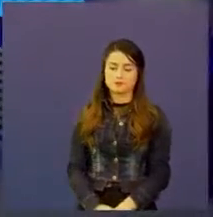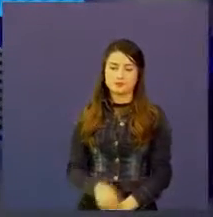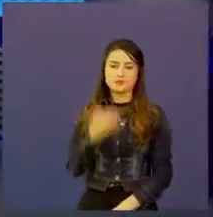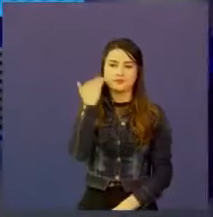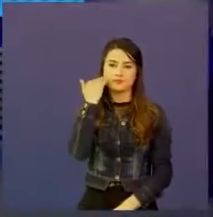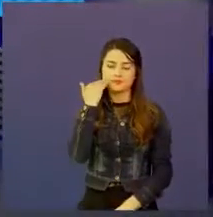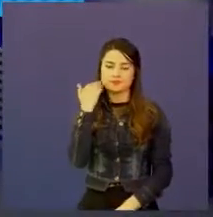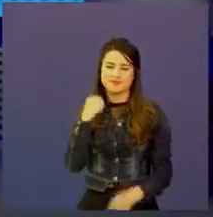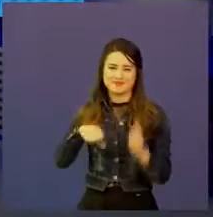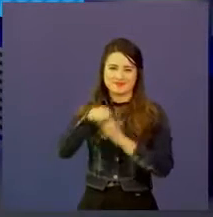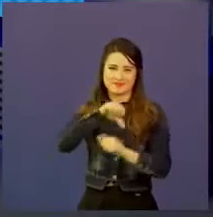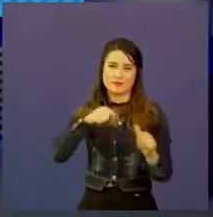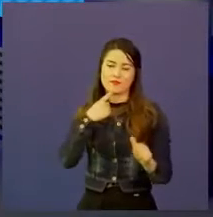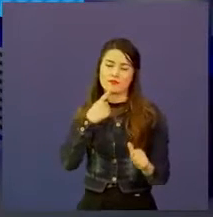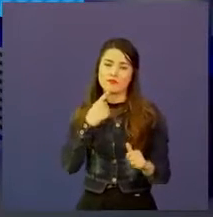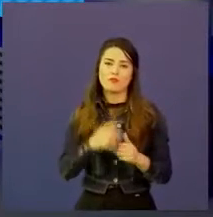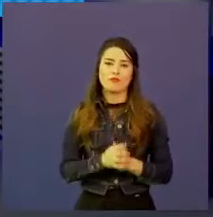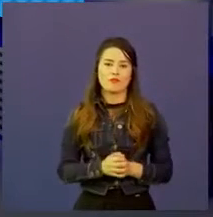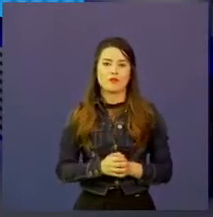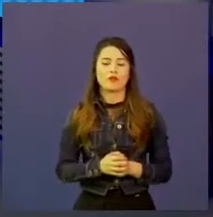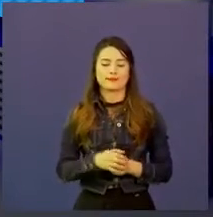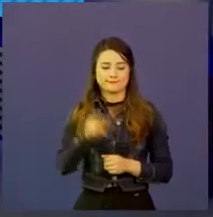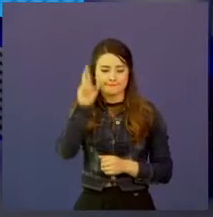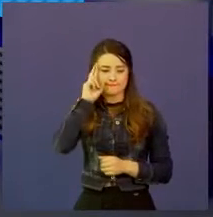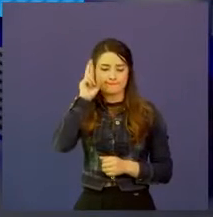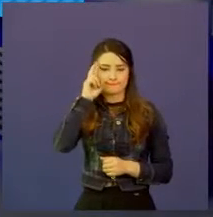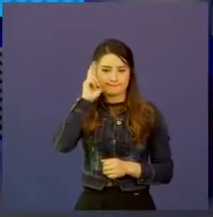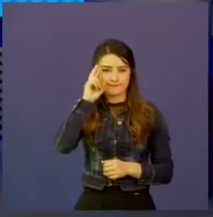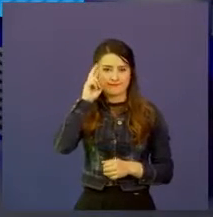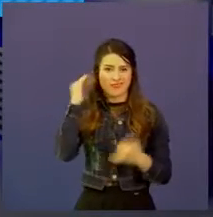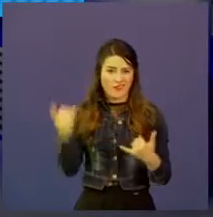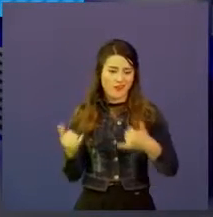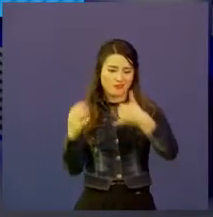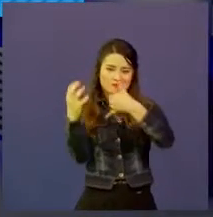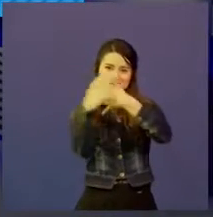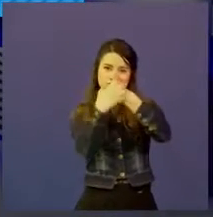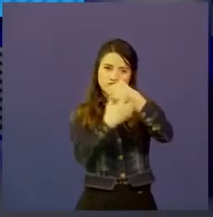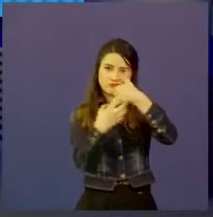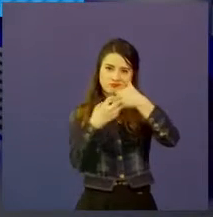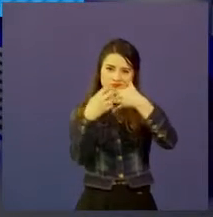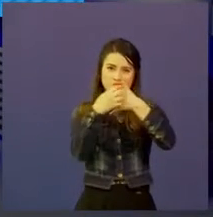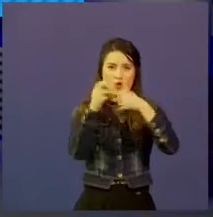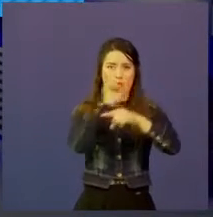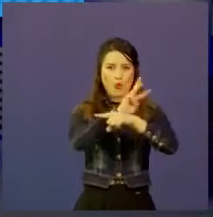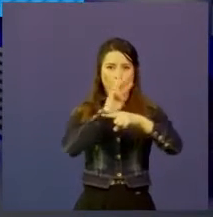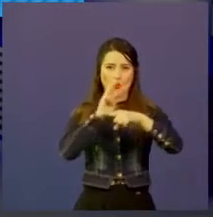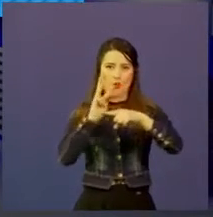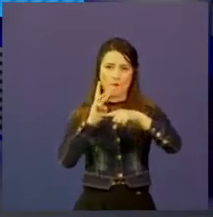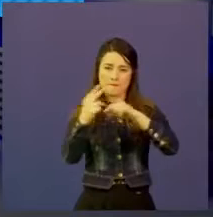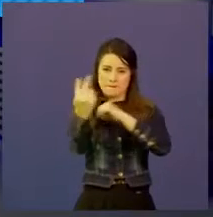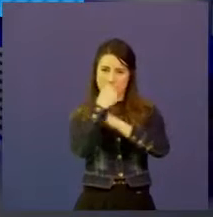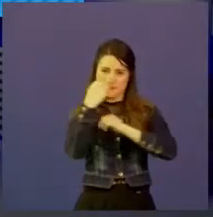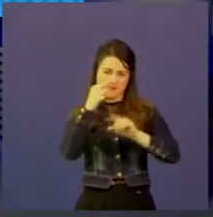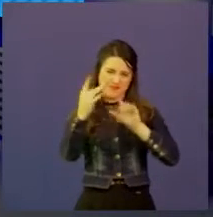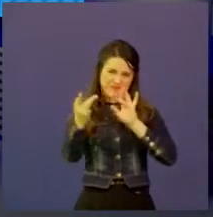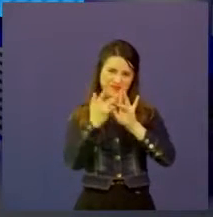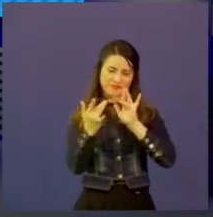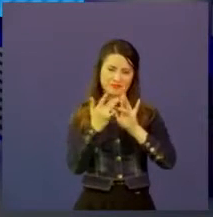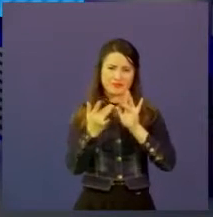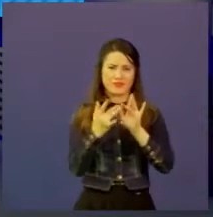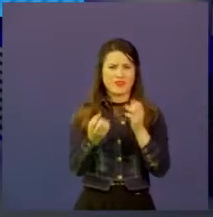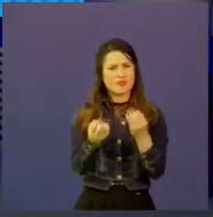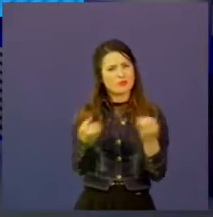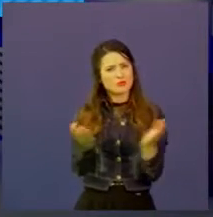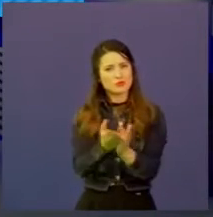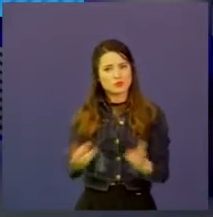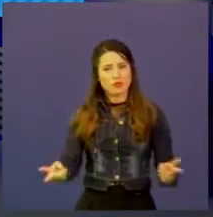que nos están viendo en este momento, que tenemos conectados en todas las partes del país, se estarán haciendo una pregunta